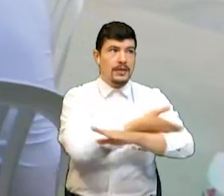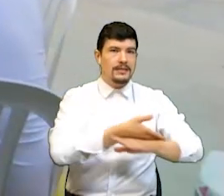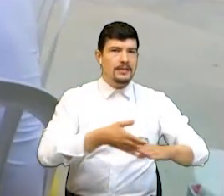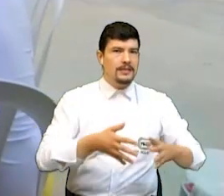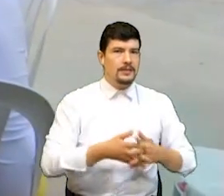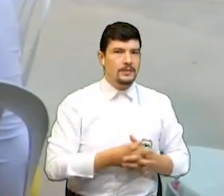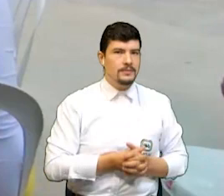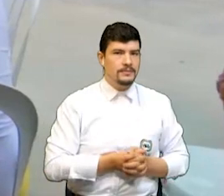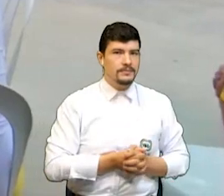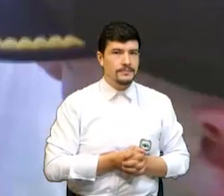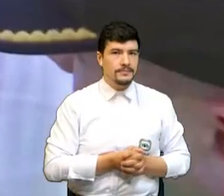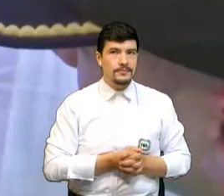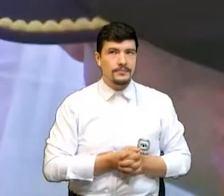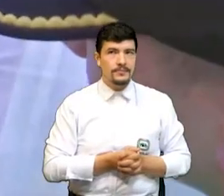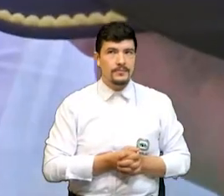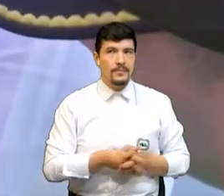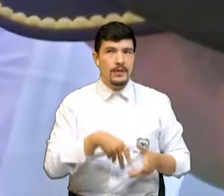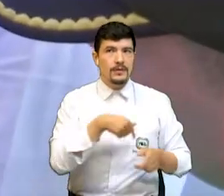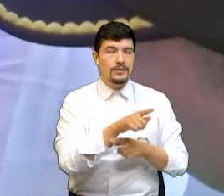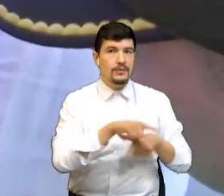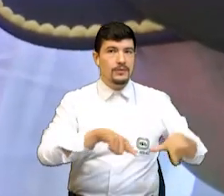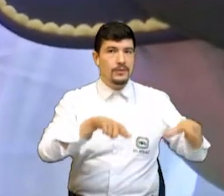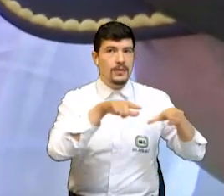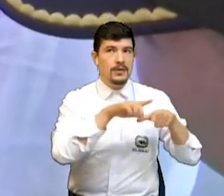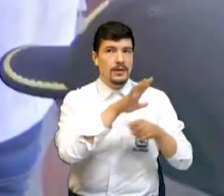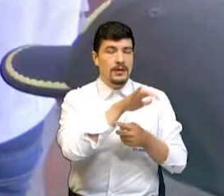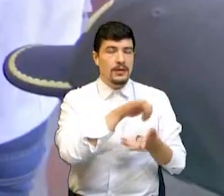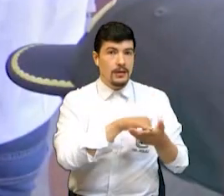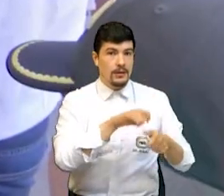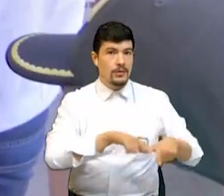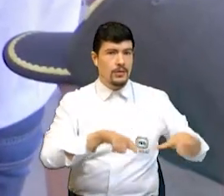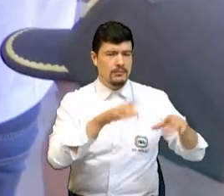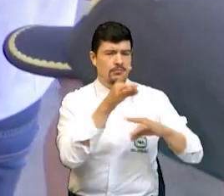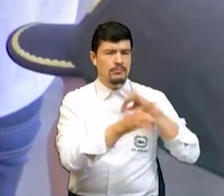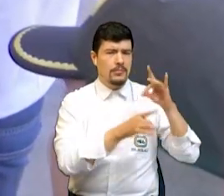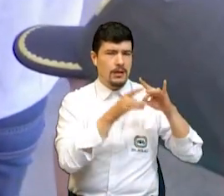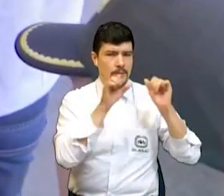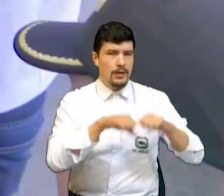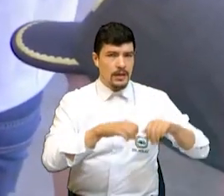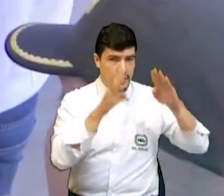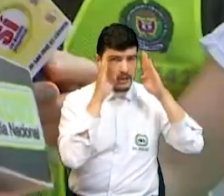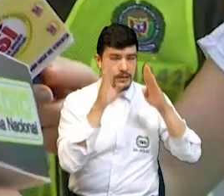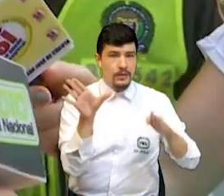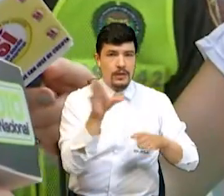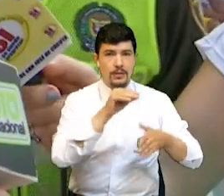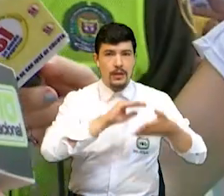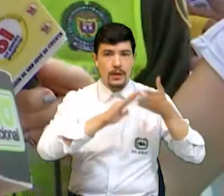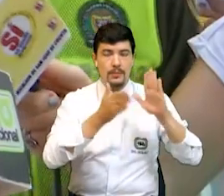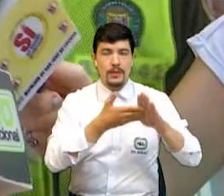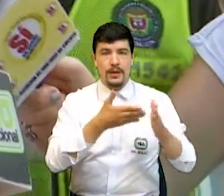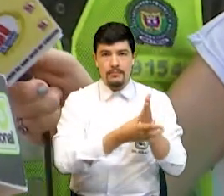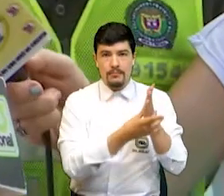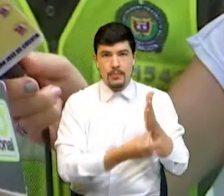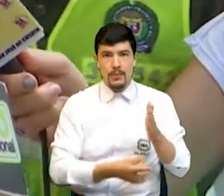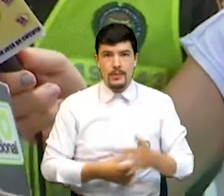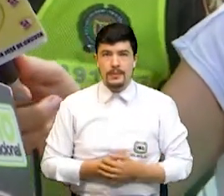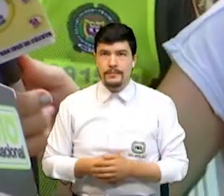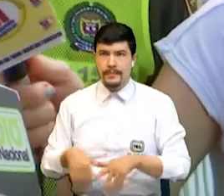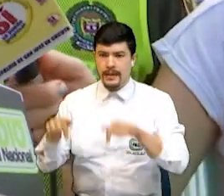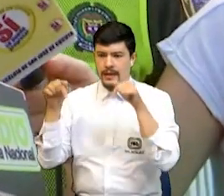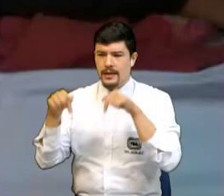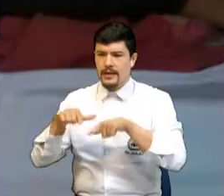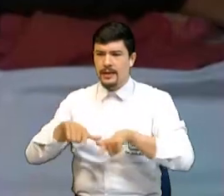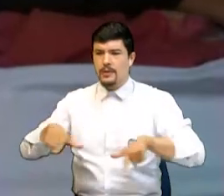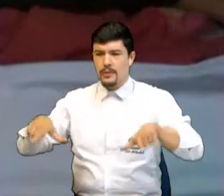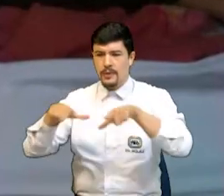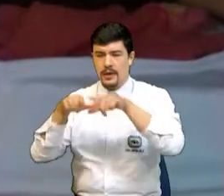al lado de la terminal de transportes tendrá las instalaciones necesarias para atender a la población vulnerable van a tener aquí pues sus dormitorios